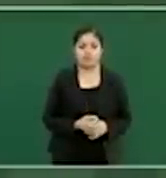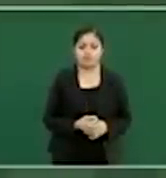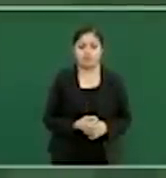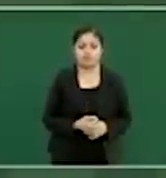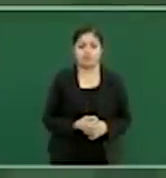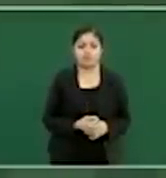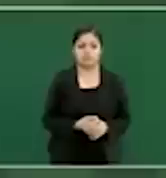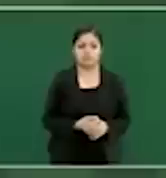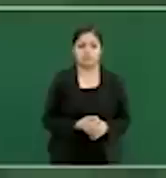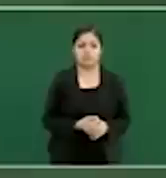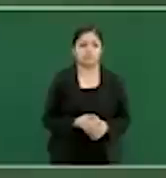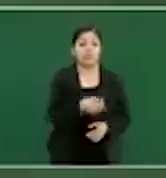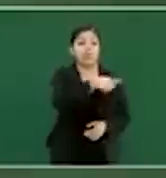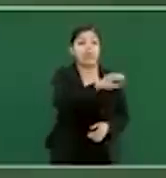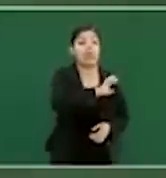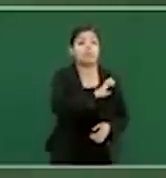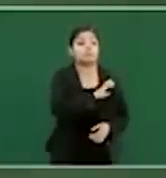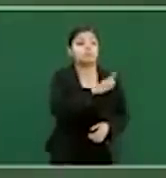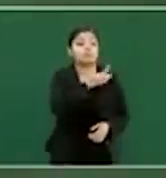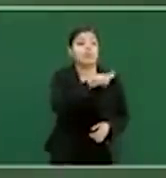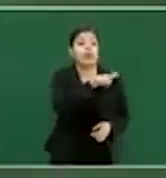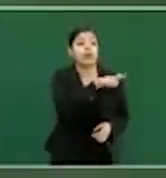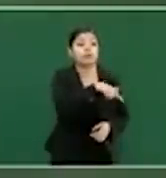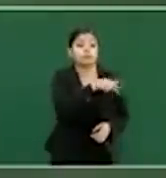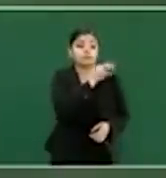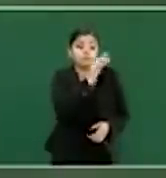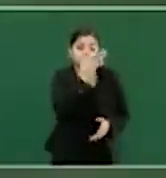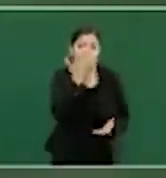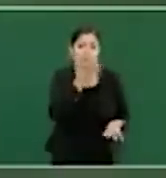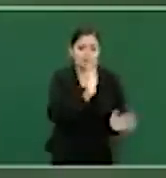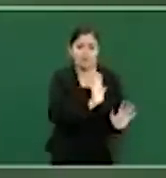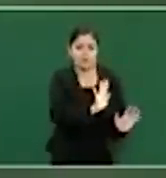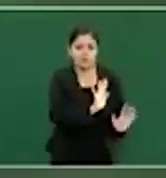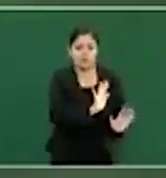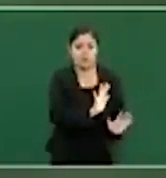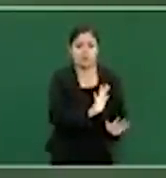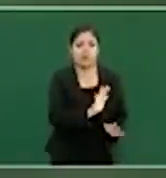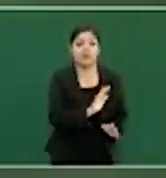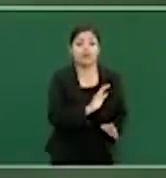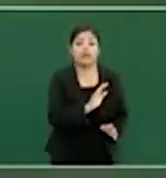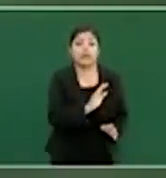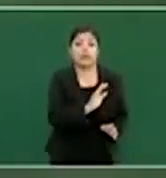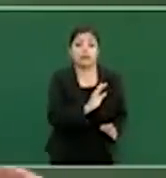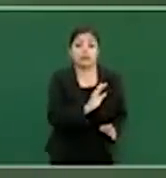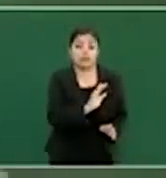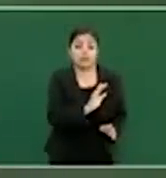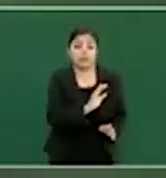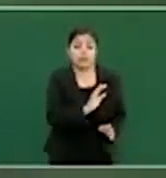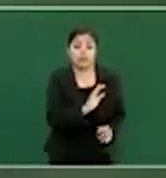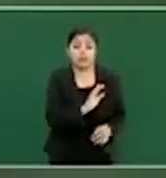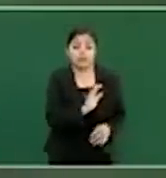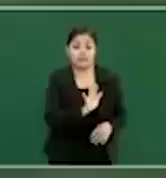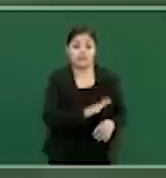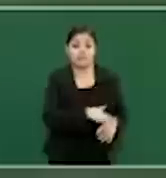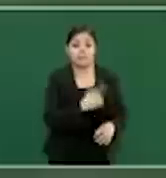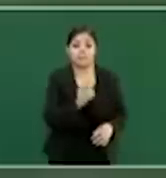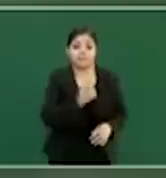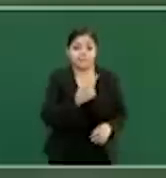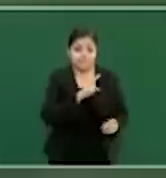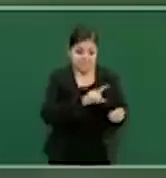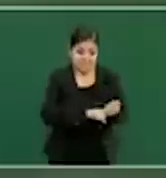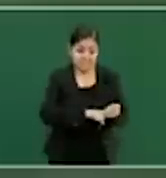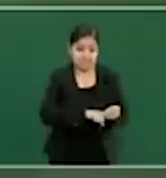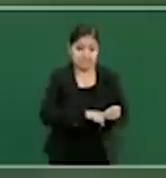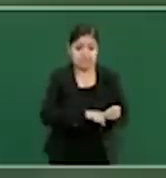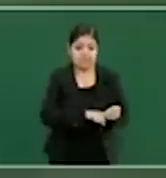No es que ustedes no sean especialistas en esta materia, es que de esta